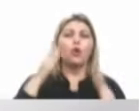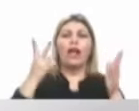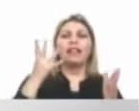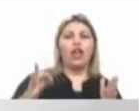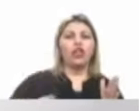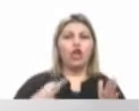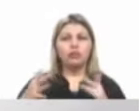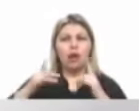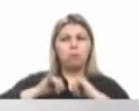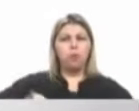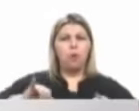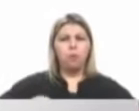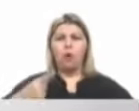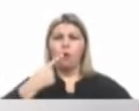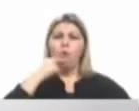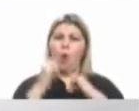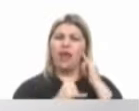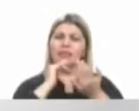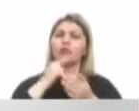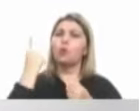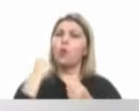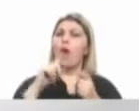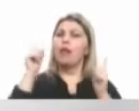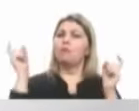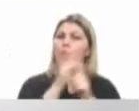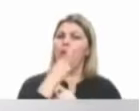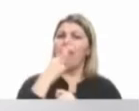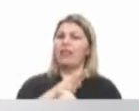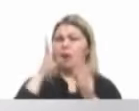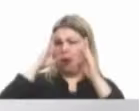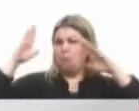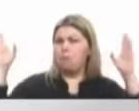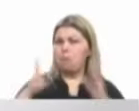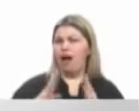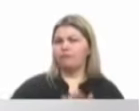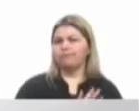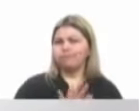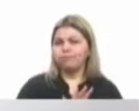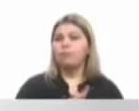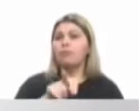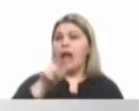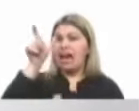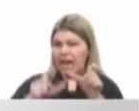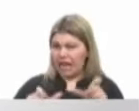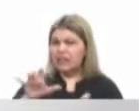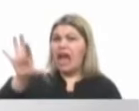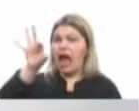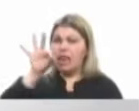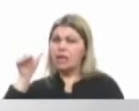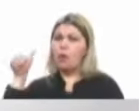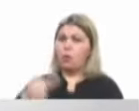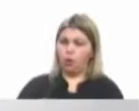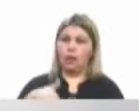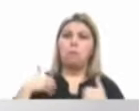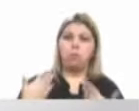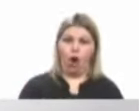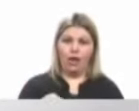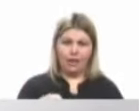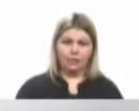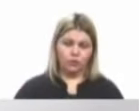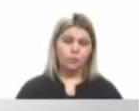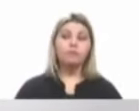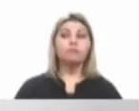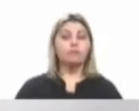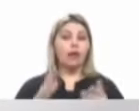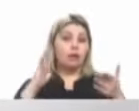con Karina Milei, la secretaria general de la gobernación. Son trascendidos hasta el momento de que el reemplazo de Nicolás Pose